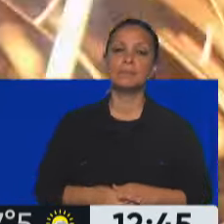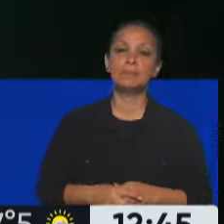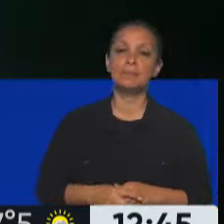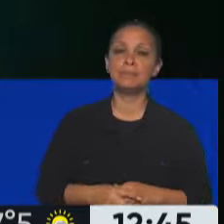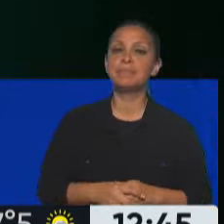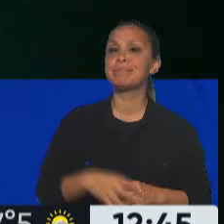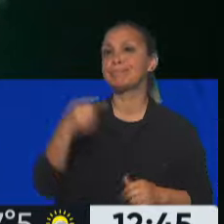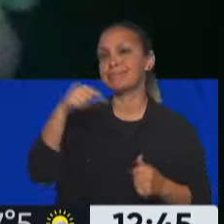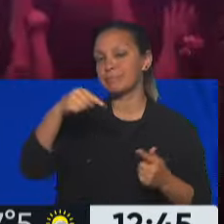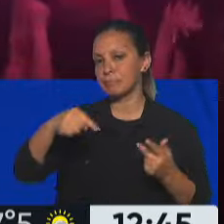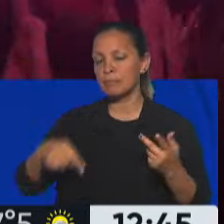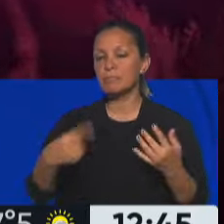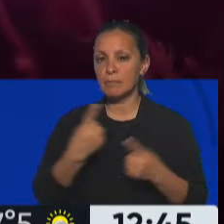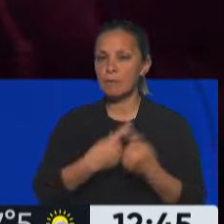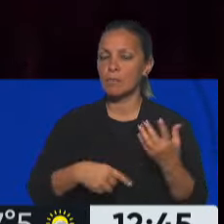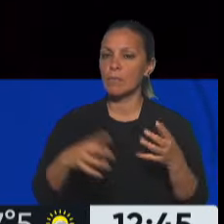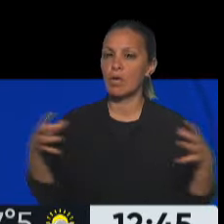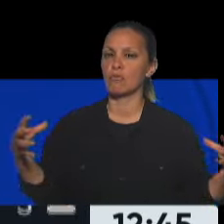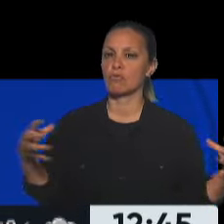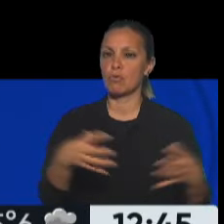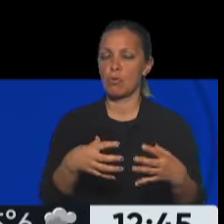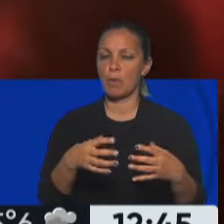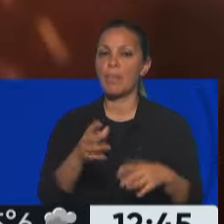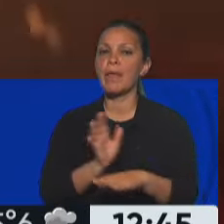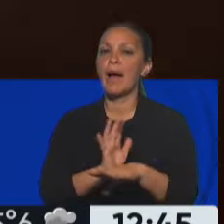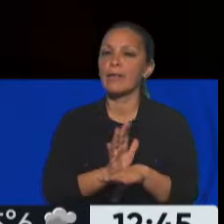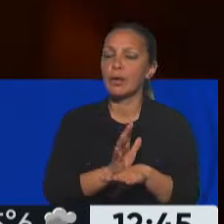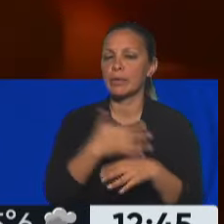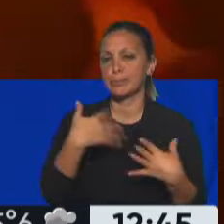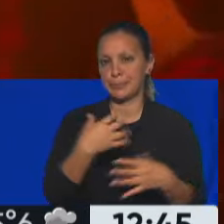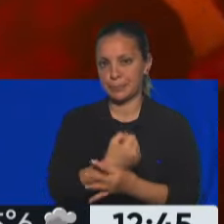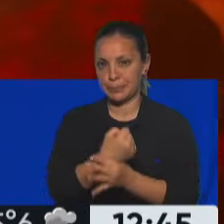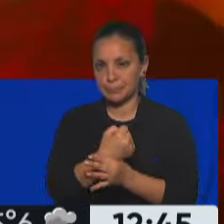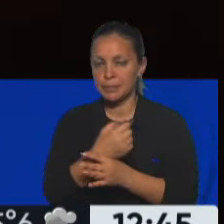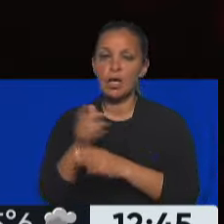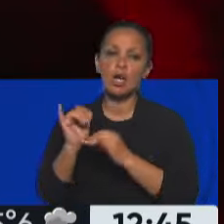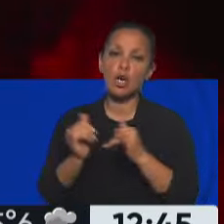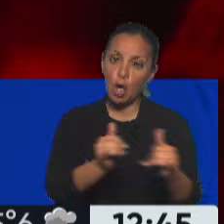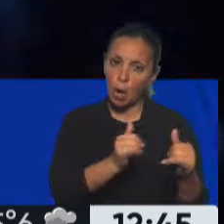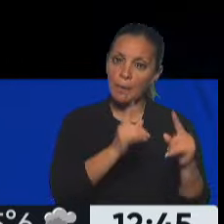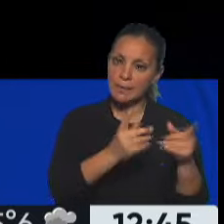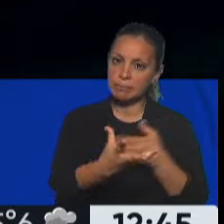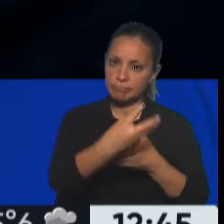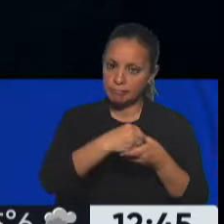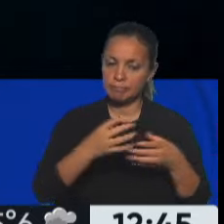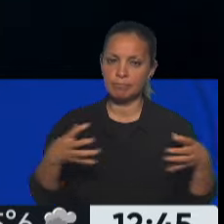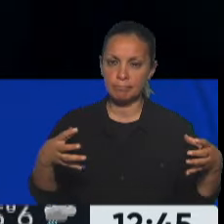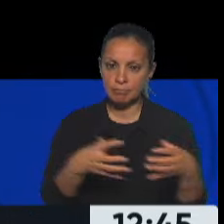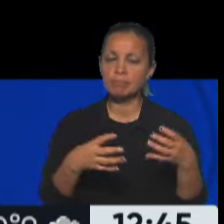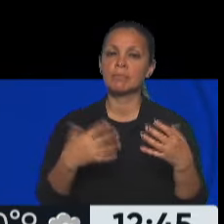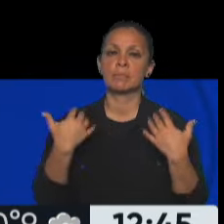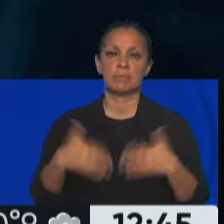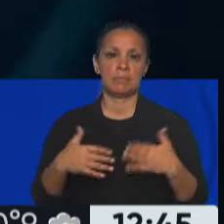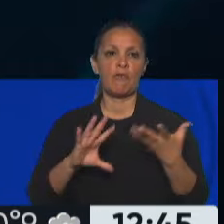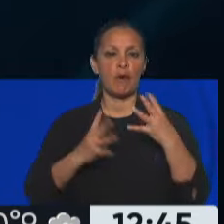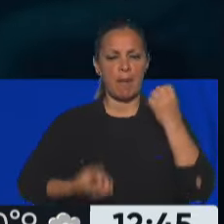es una serie de actores e intérpretes realmente muy importantes, jóvenes importantes, poderosos en su manera